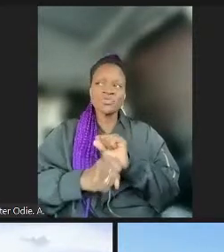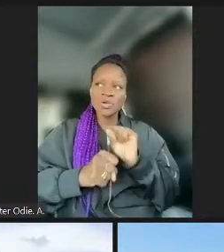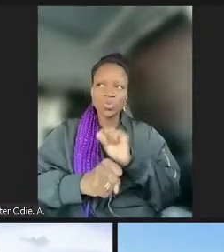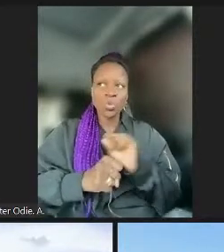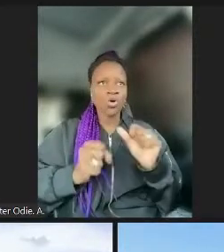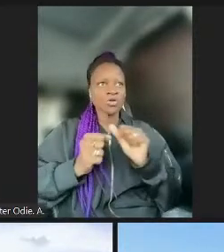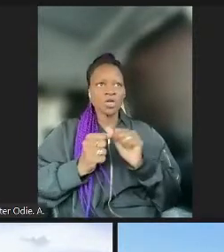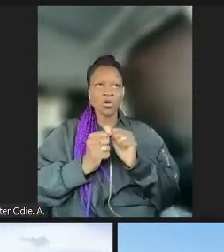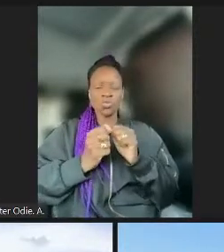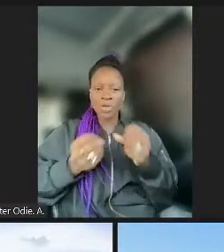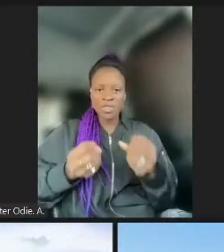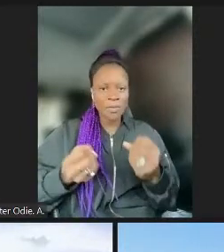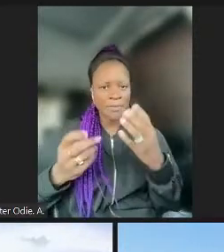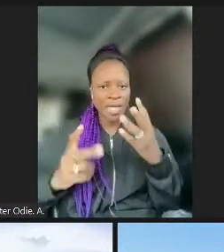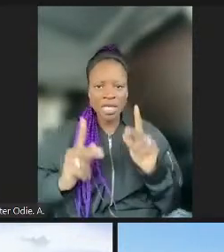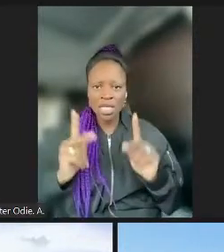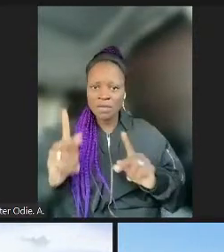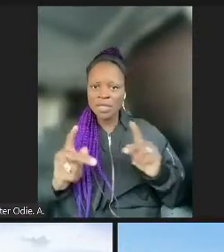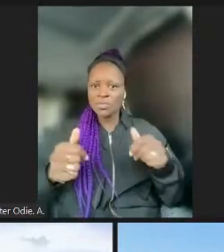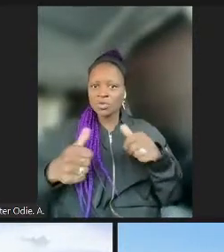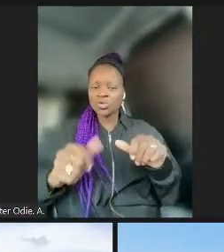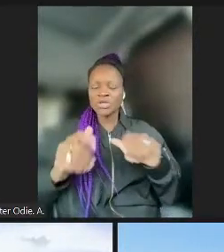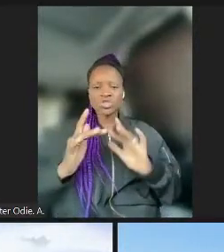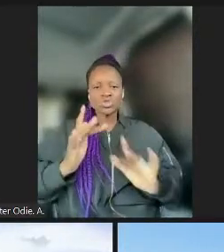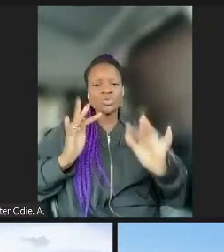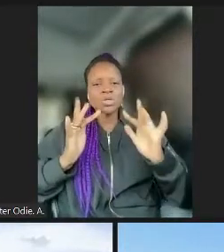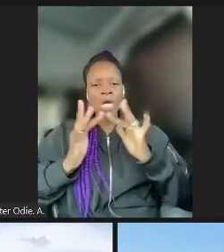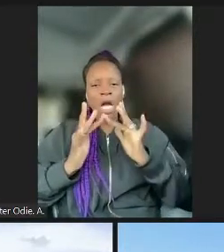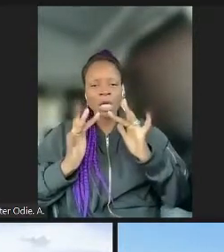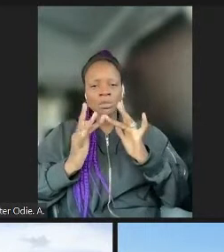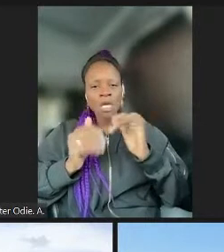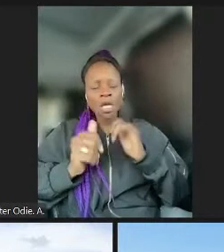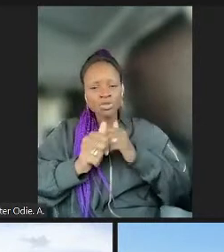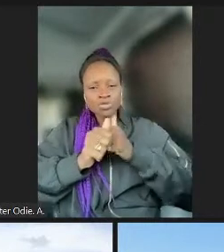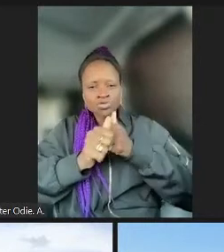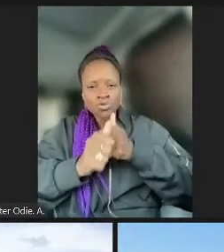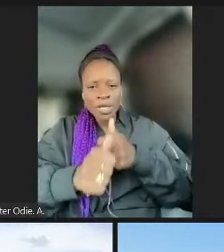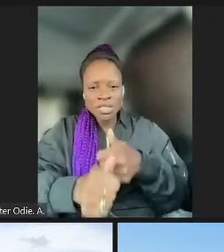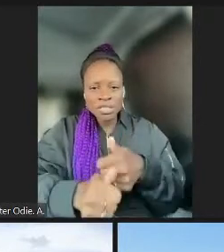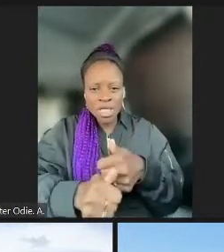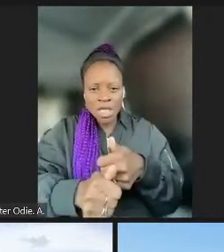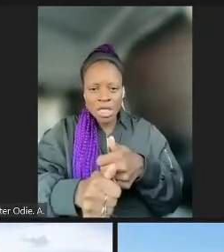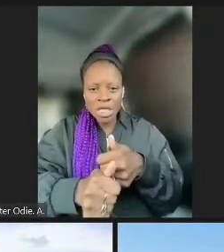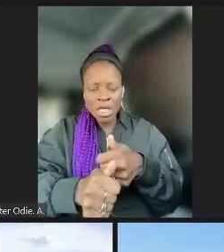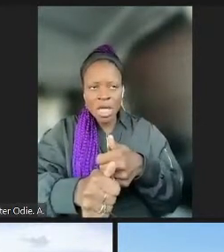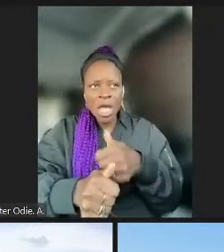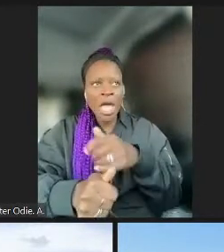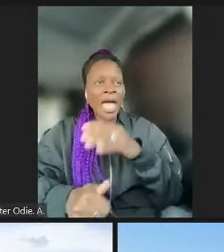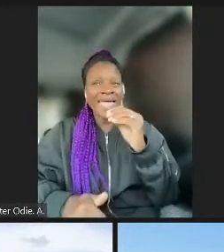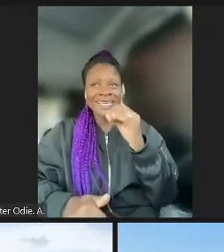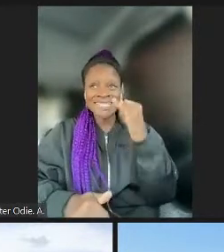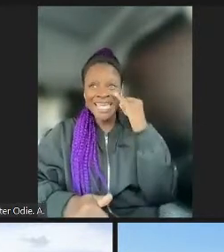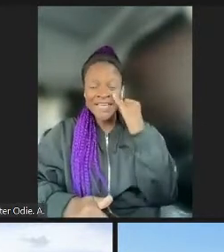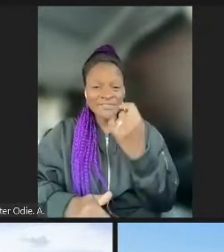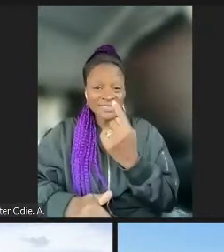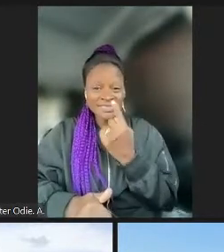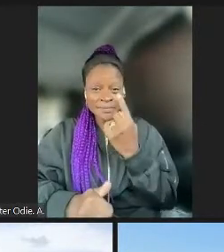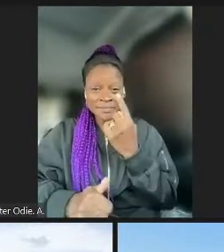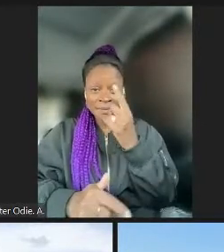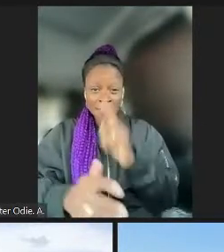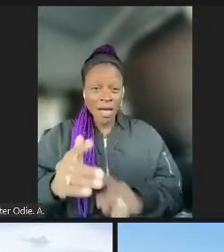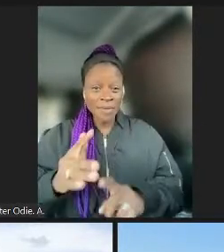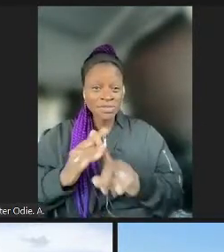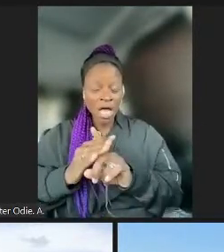cercamente con nuestros epidemiólogos para, y el equipo para ellos pueden, pueden hacer cualquier chequeo